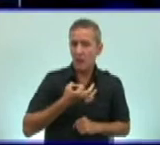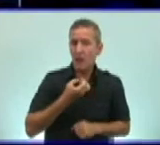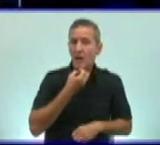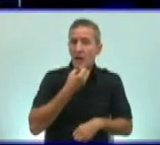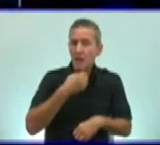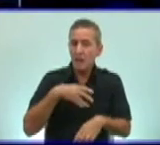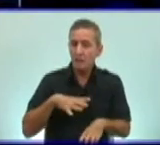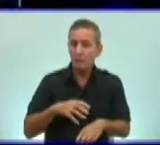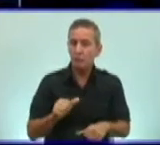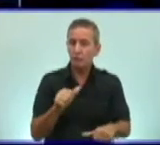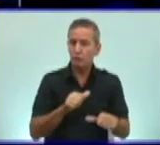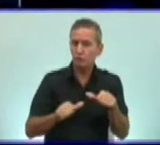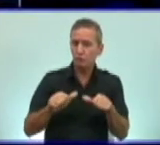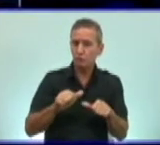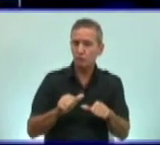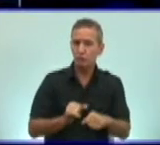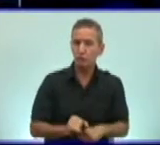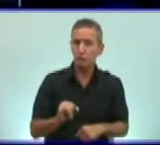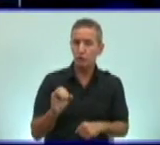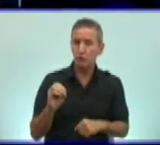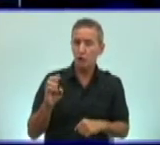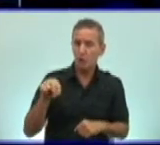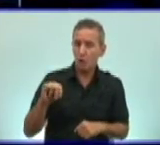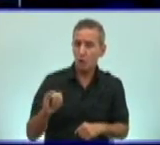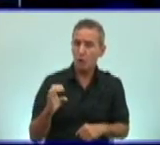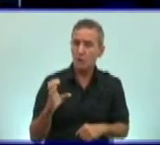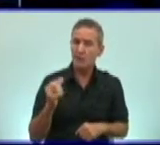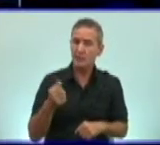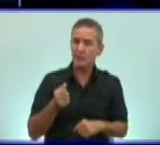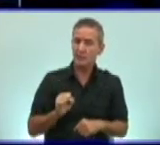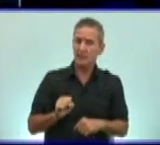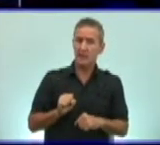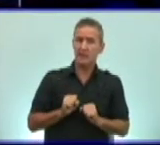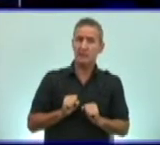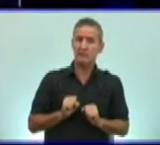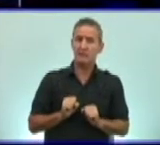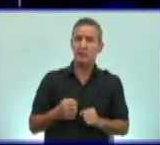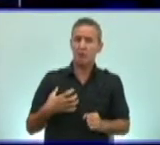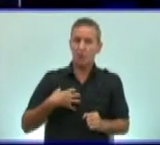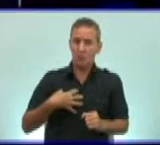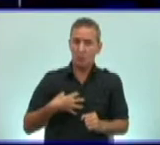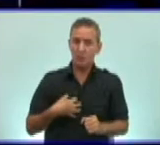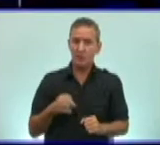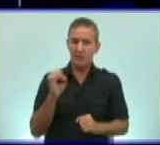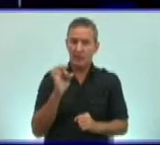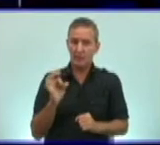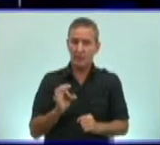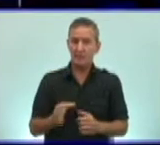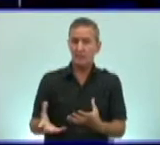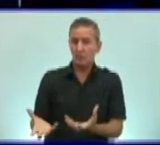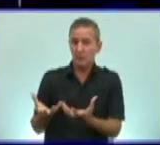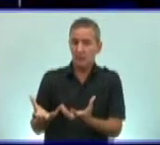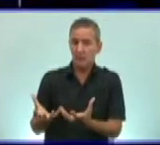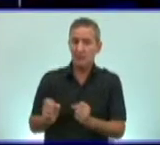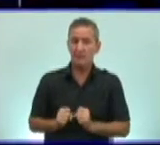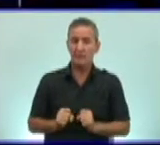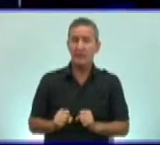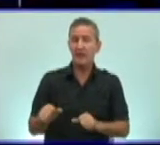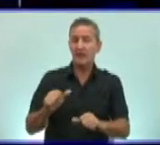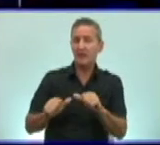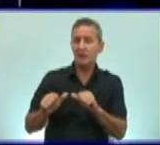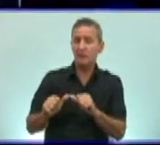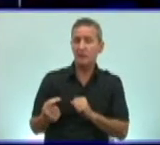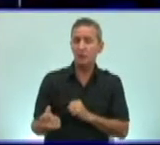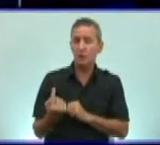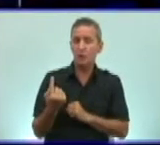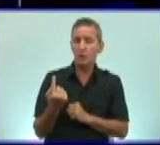que hayan sustancias iónicas que, como ya tienen las partículas cargadas, pues entonces, en este caso, la sustancia lo único